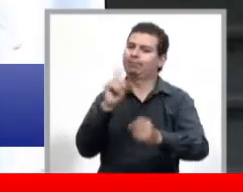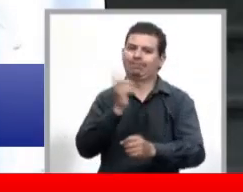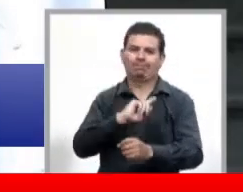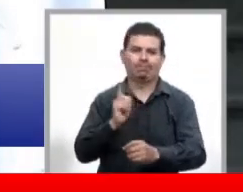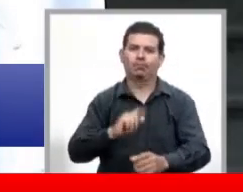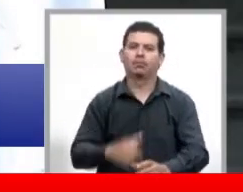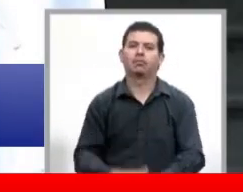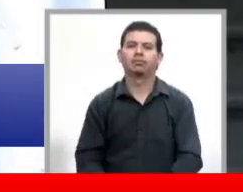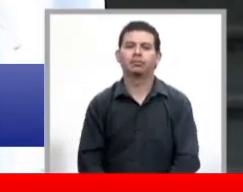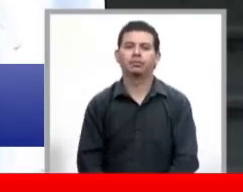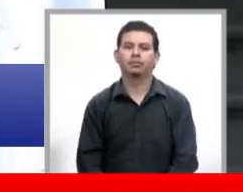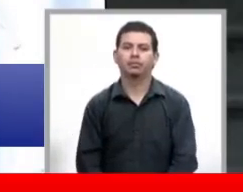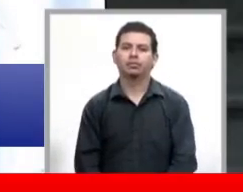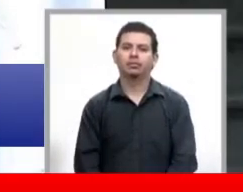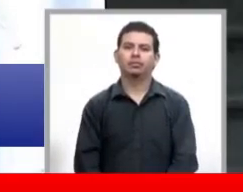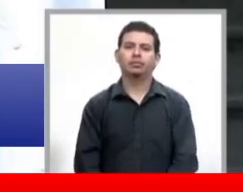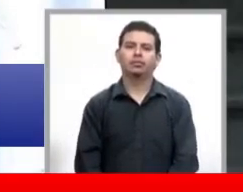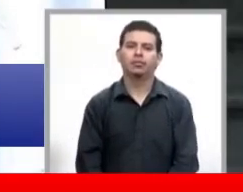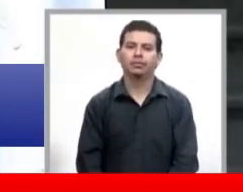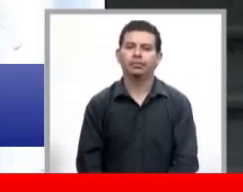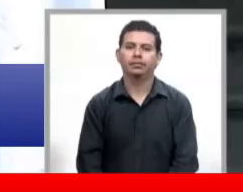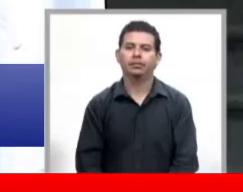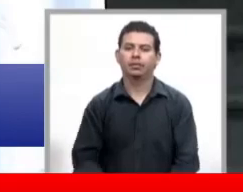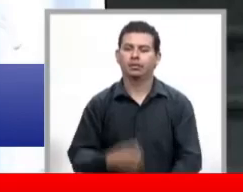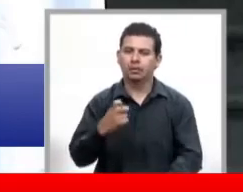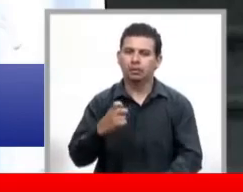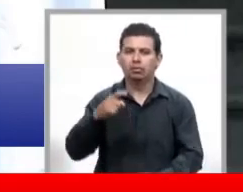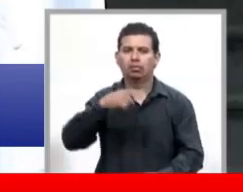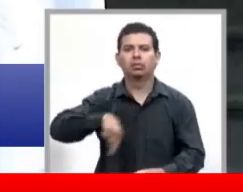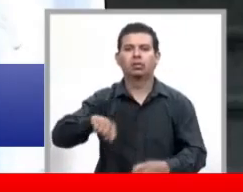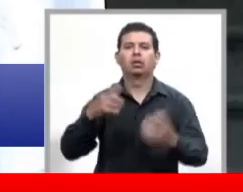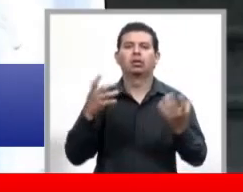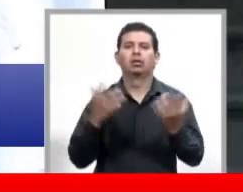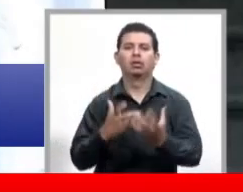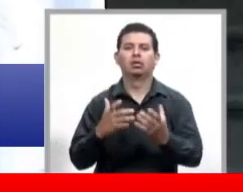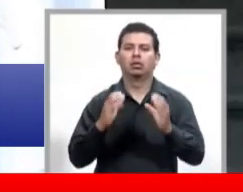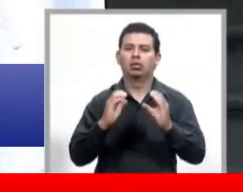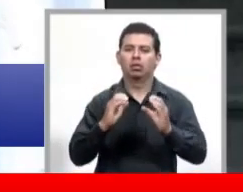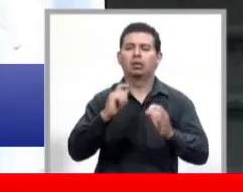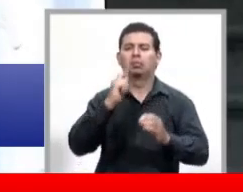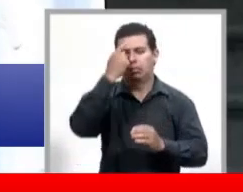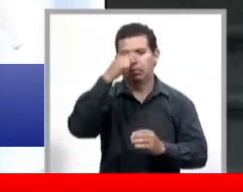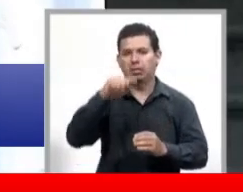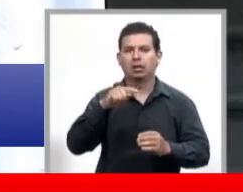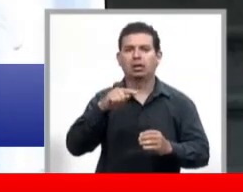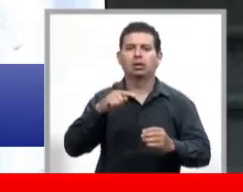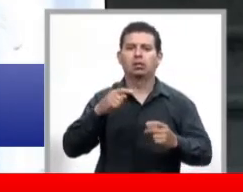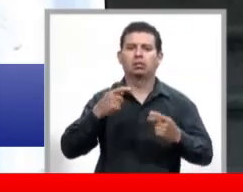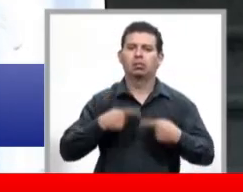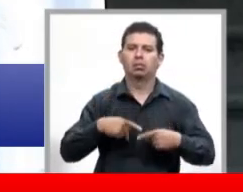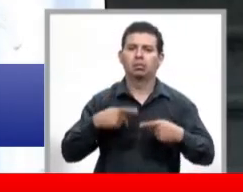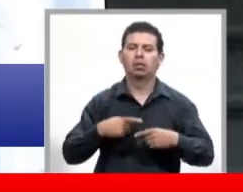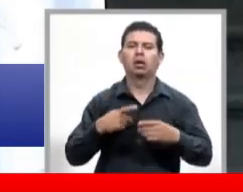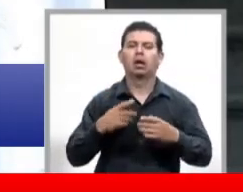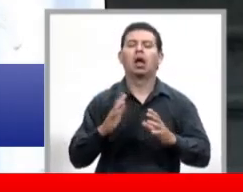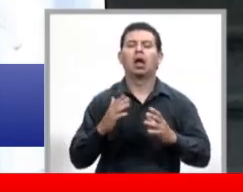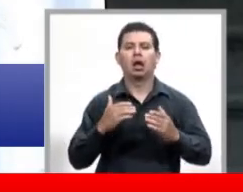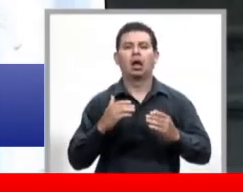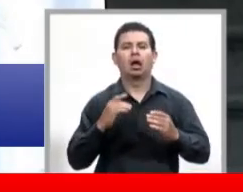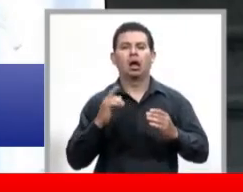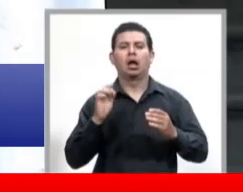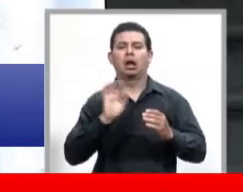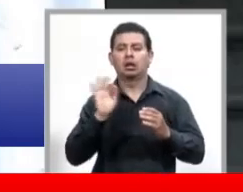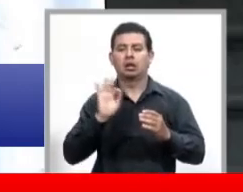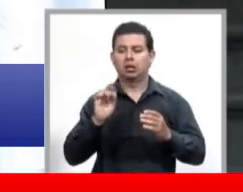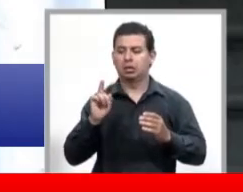esto que bien señalas, lo que vamos a hacer es establecer cercos y que la gente pase siempre y cuando tenga una